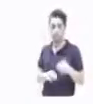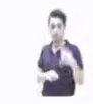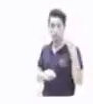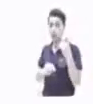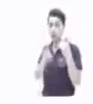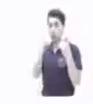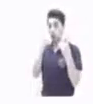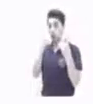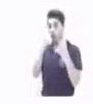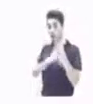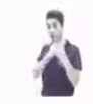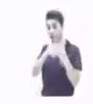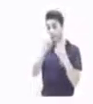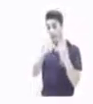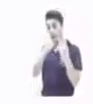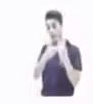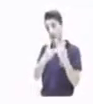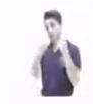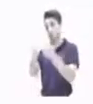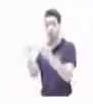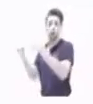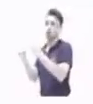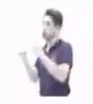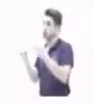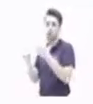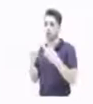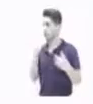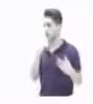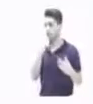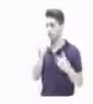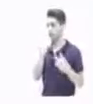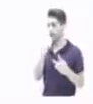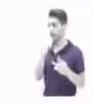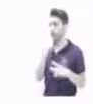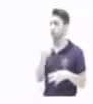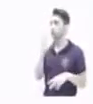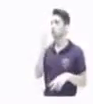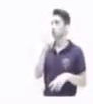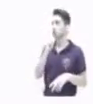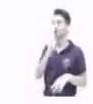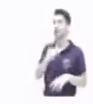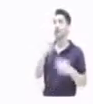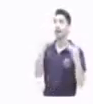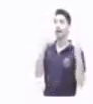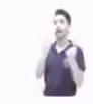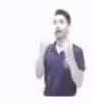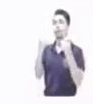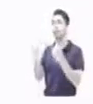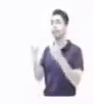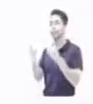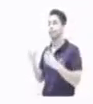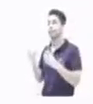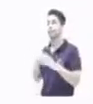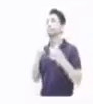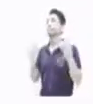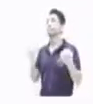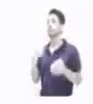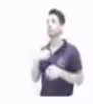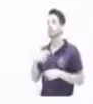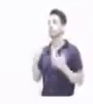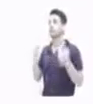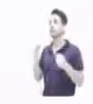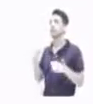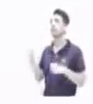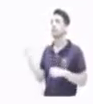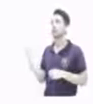¿verdad? Porque yo no puedo duplicarme y aparecer dos veces. Entonces, no hay elementos que se repitan.